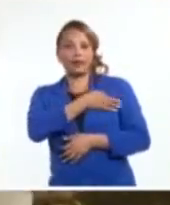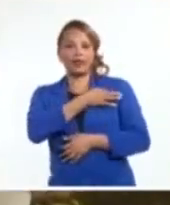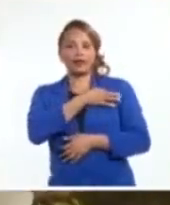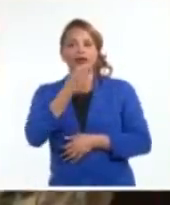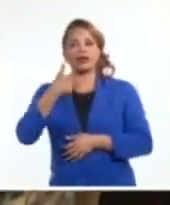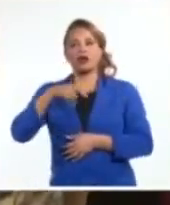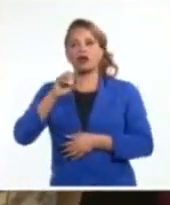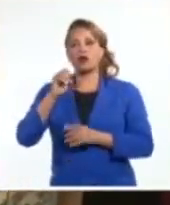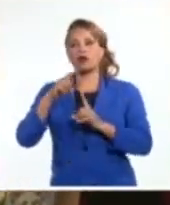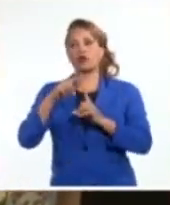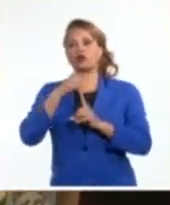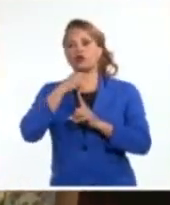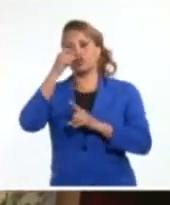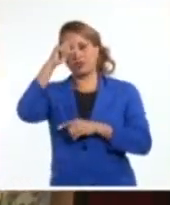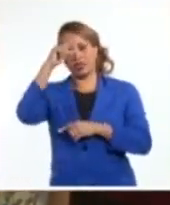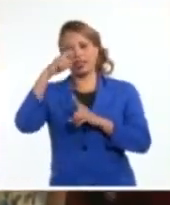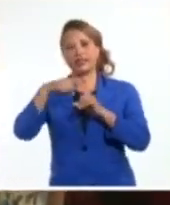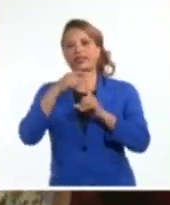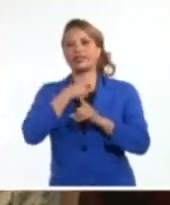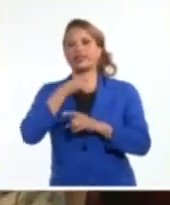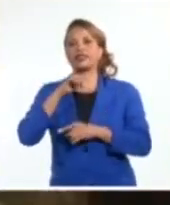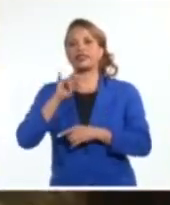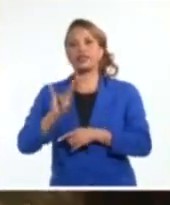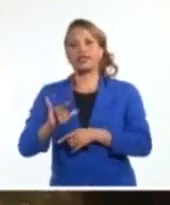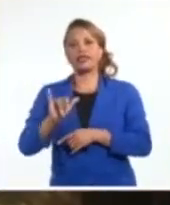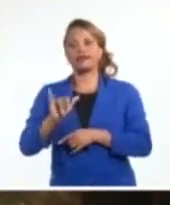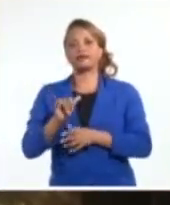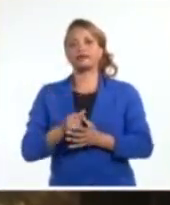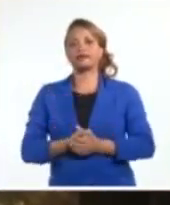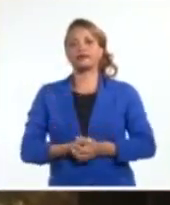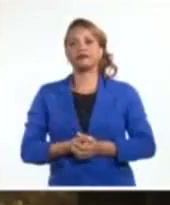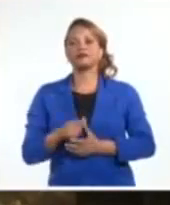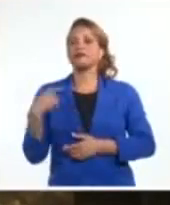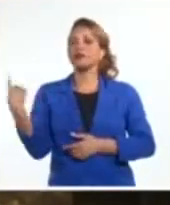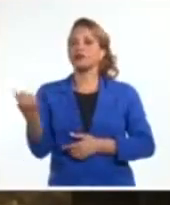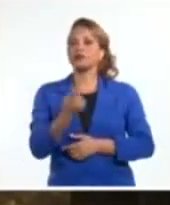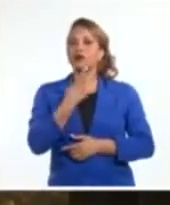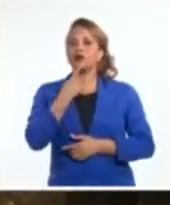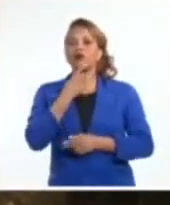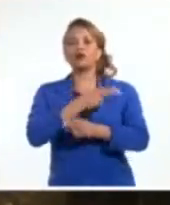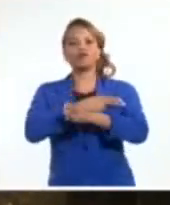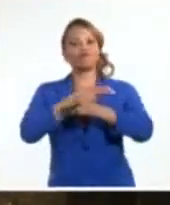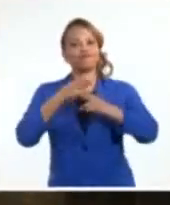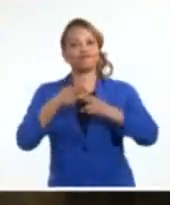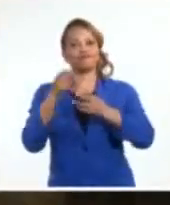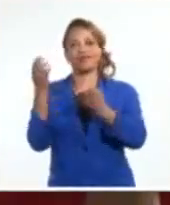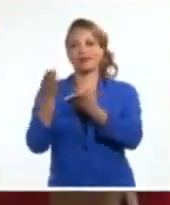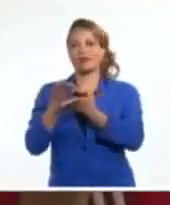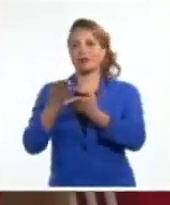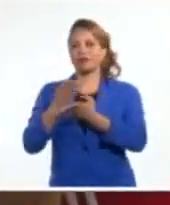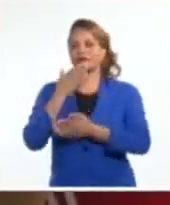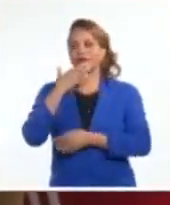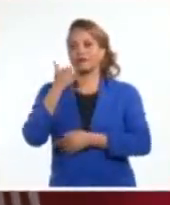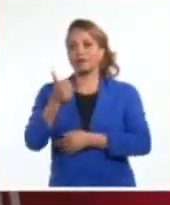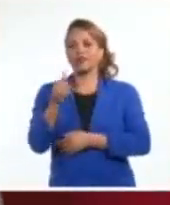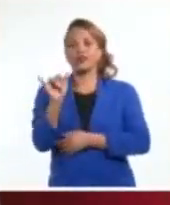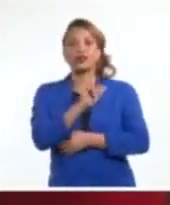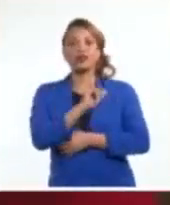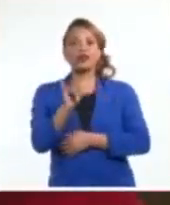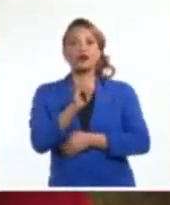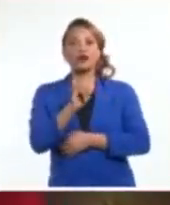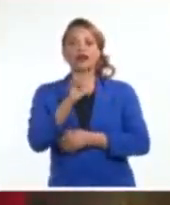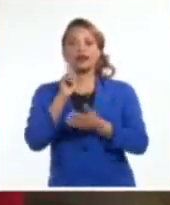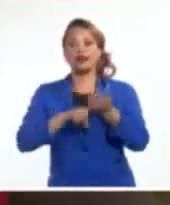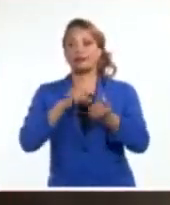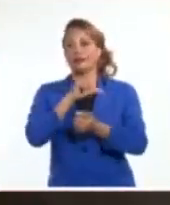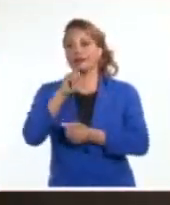a 9 la distinción por la educación cubana, todos con una relevante trayectoria educacional. También el